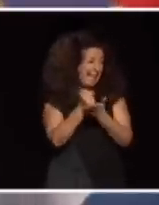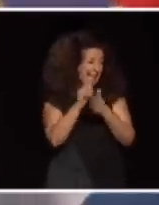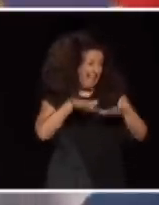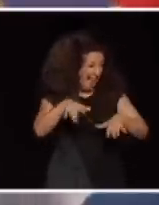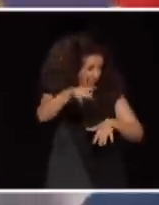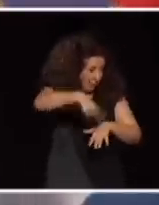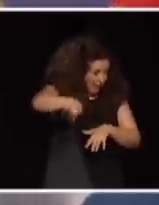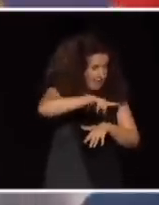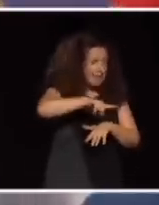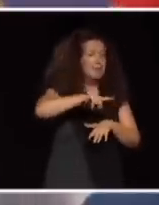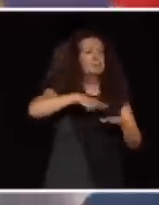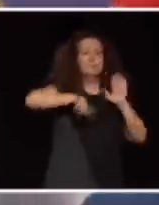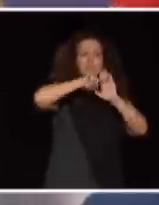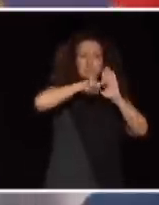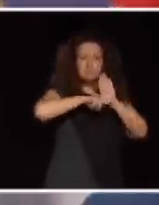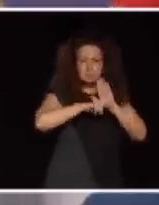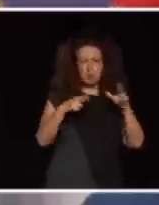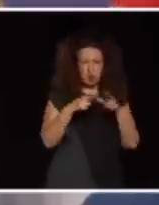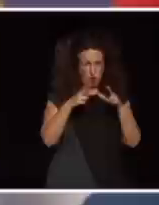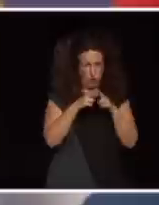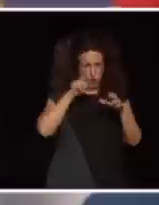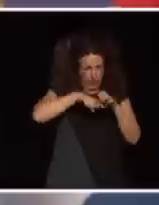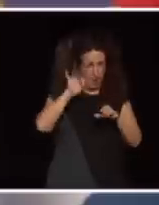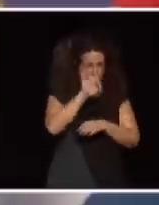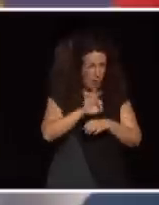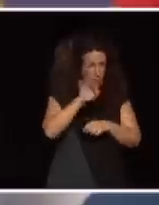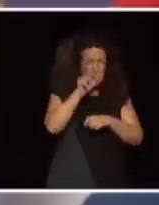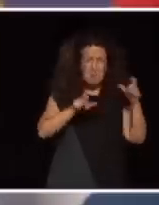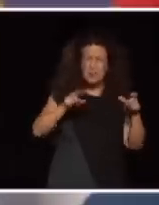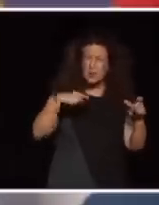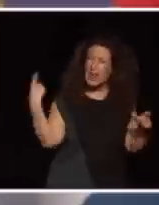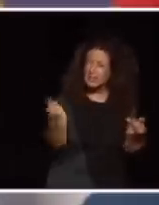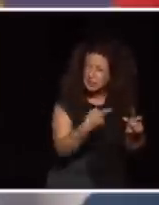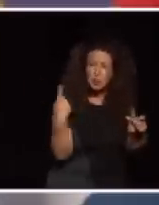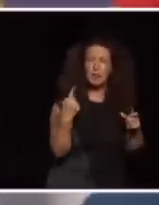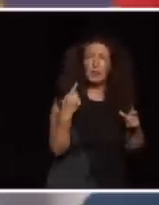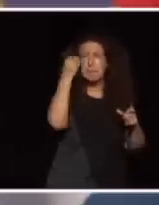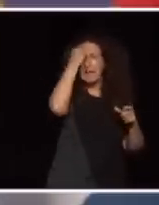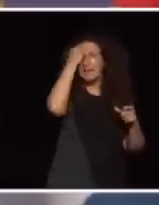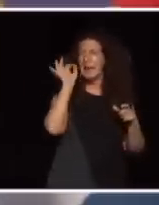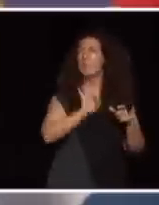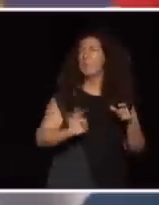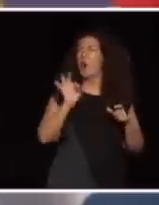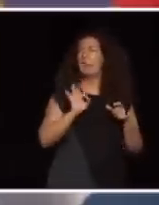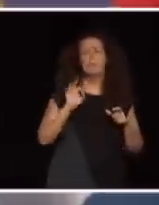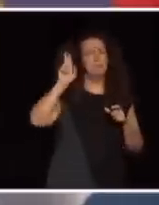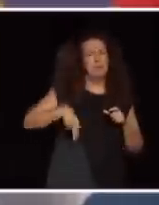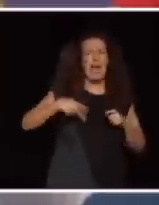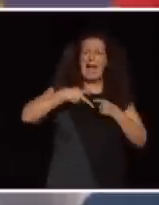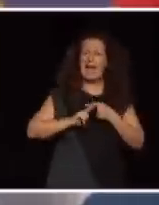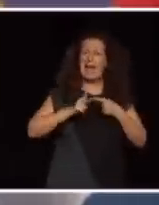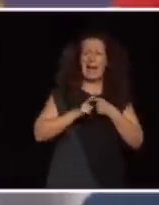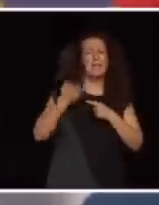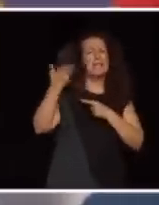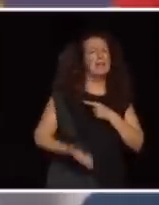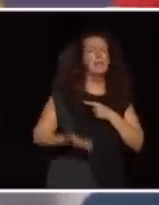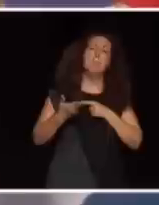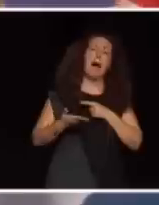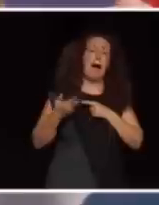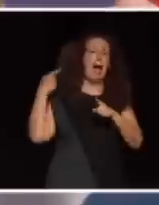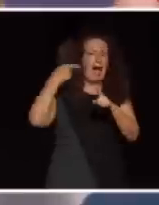y las inscritas, a todas las personas que estéis donde estéis, pensáis que Podemos es la herramienta imprescindible para la